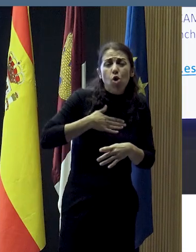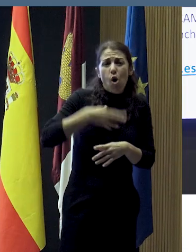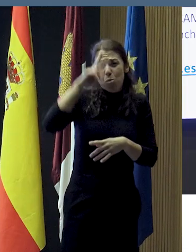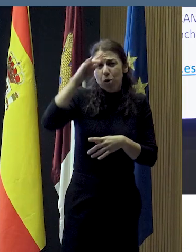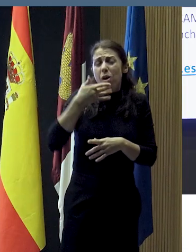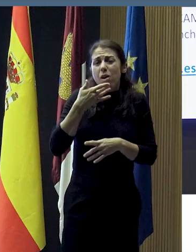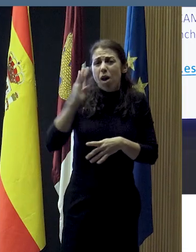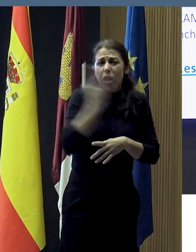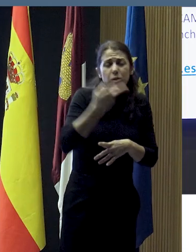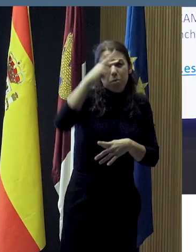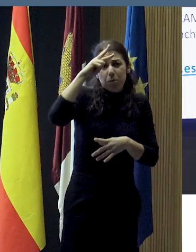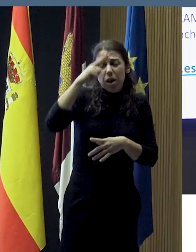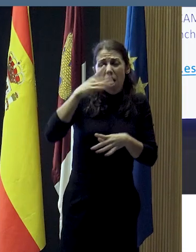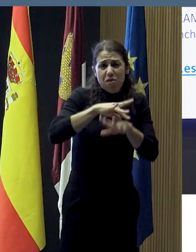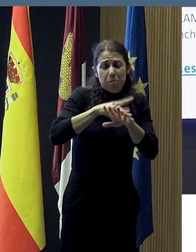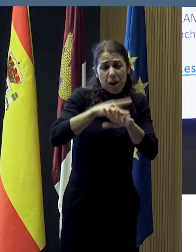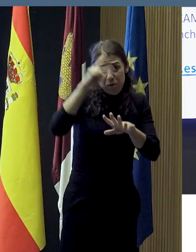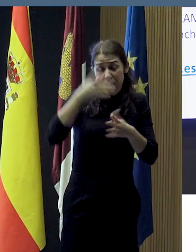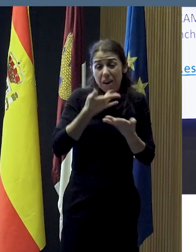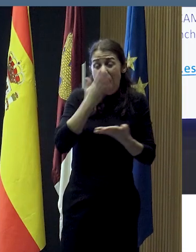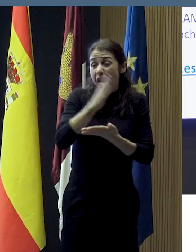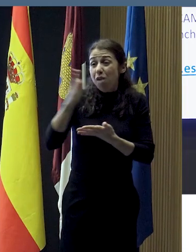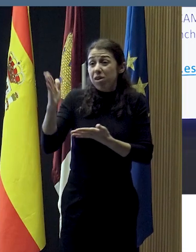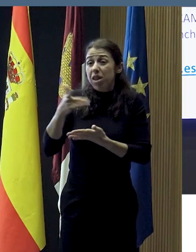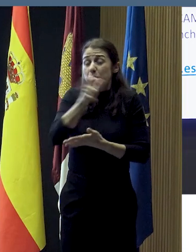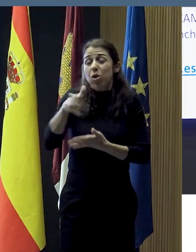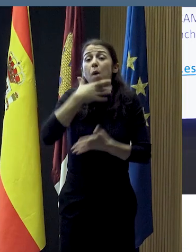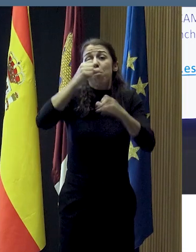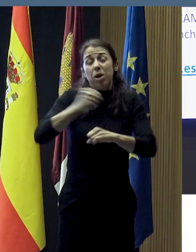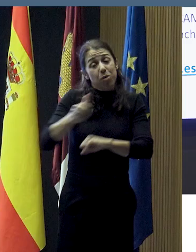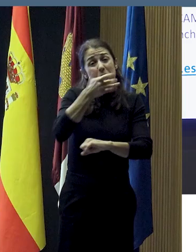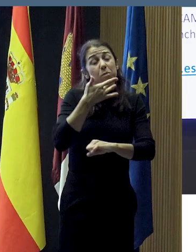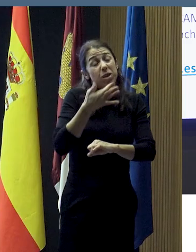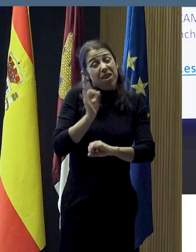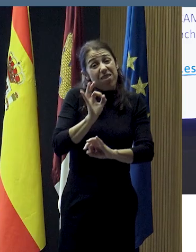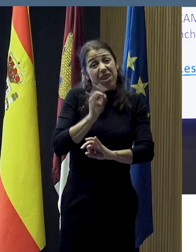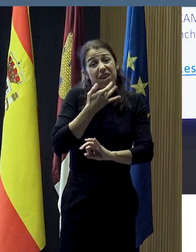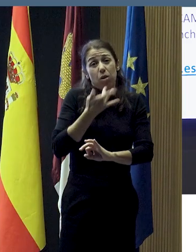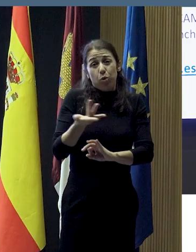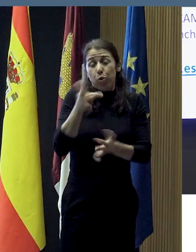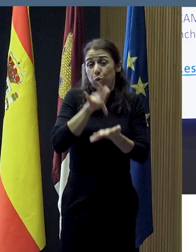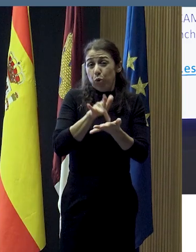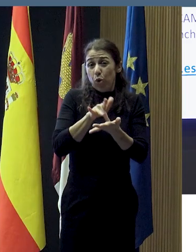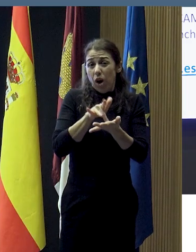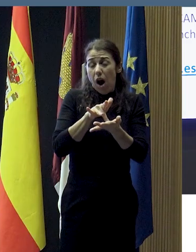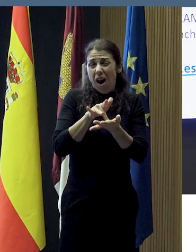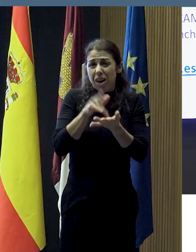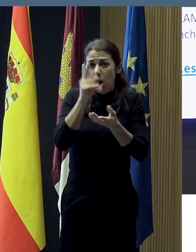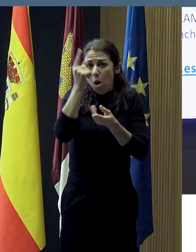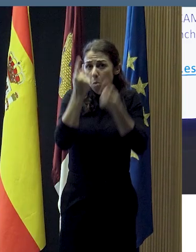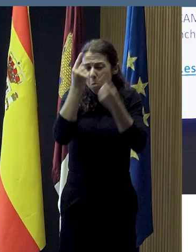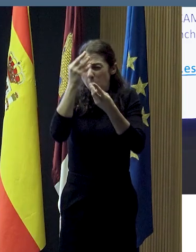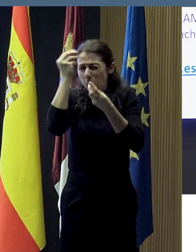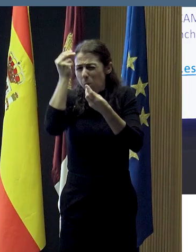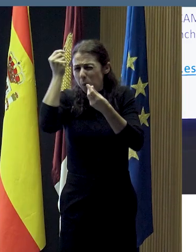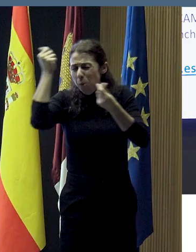efectos principales que tiene esta enfermedad es que afecta a las personas más mayores, pues evidentemente cuando empezamos a tener olvidos, la primera